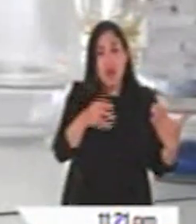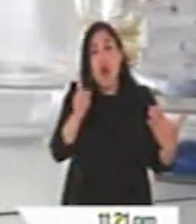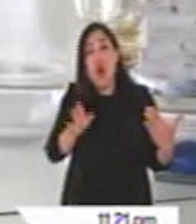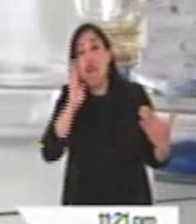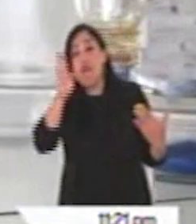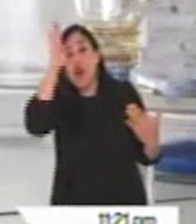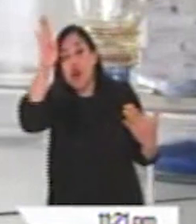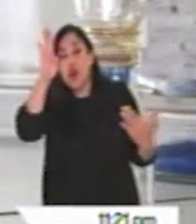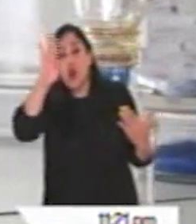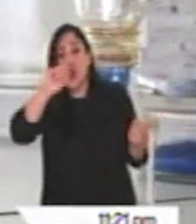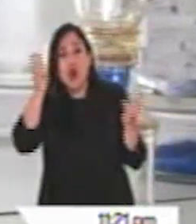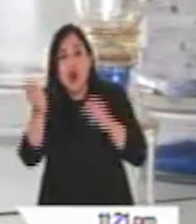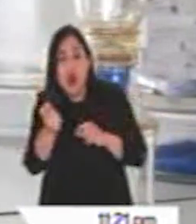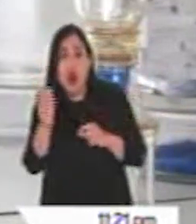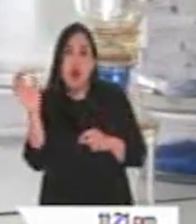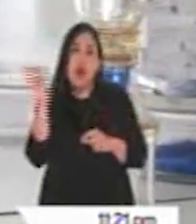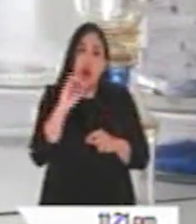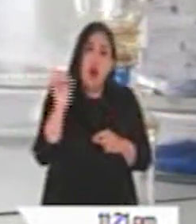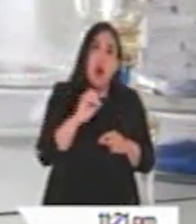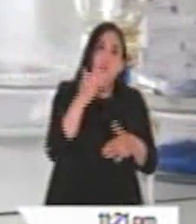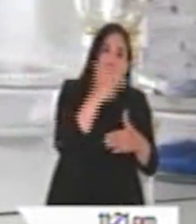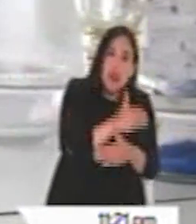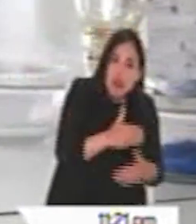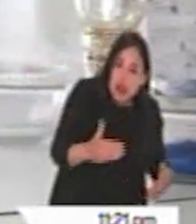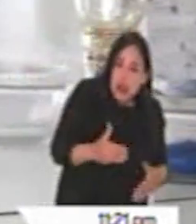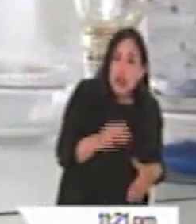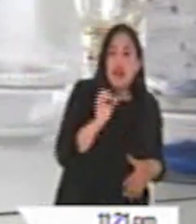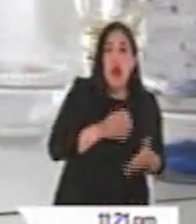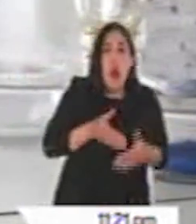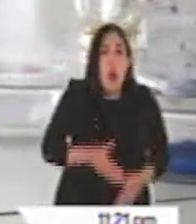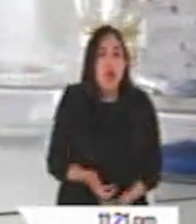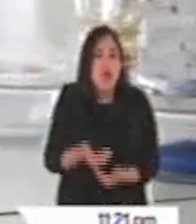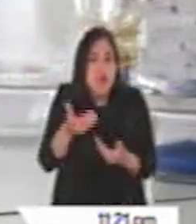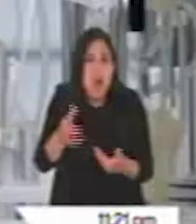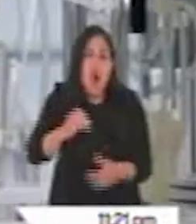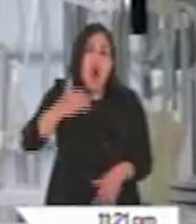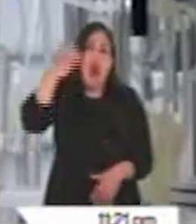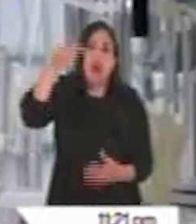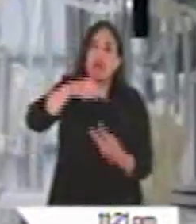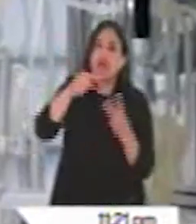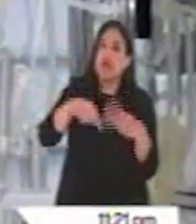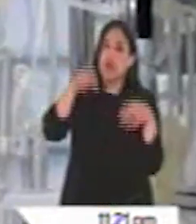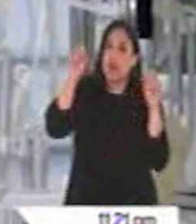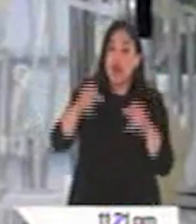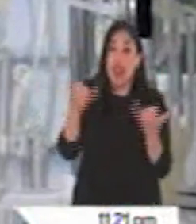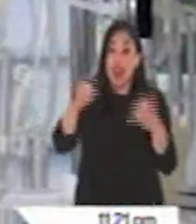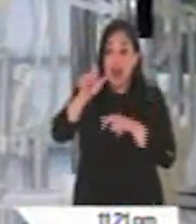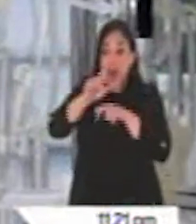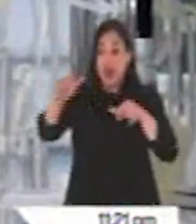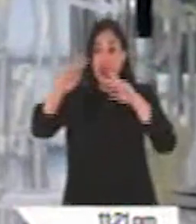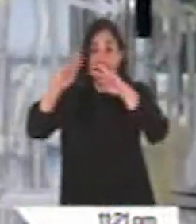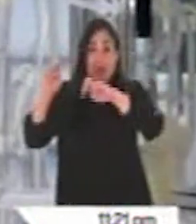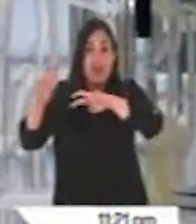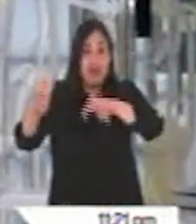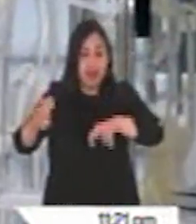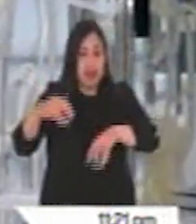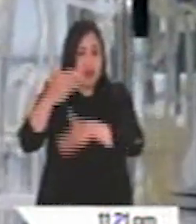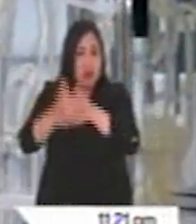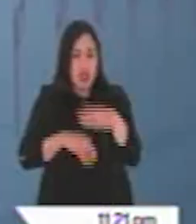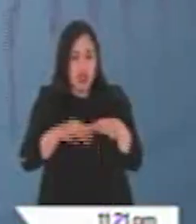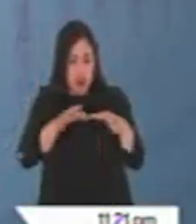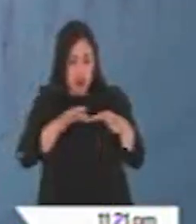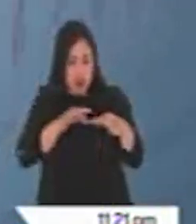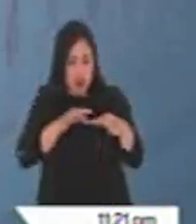un futuro de aplicación ya sea pediátrico neonatal o adulto desde ya los investigadores trabajan en el desarrollo de un